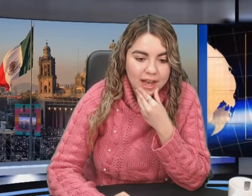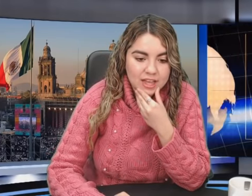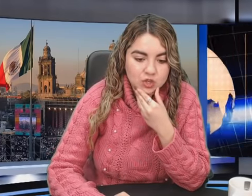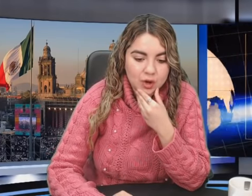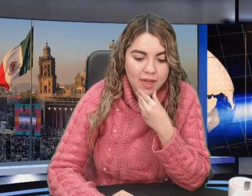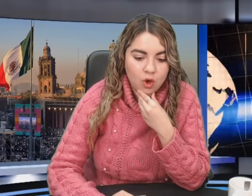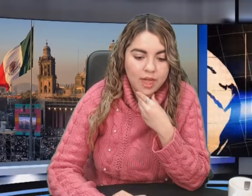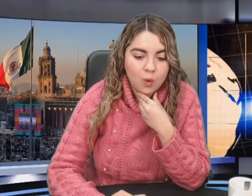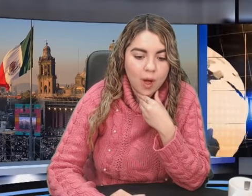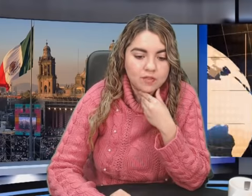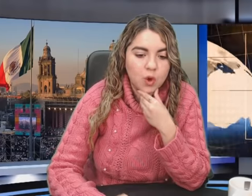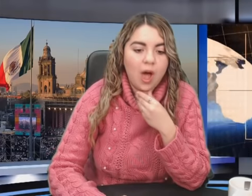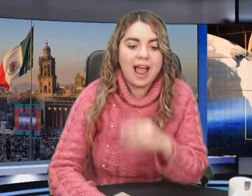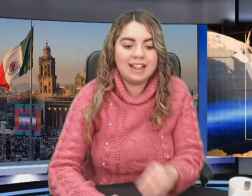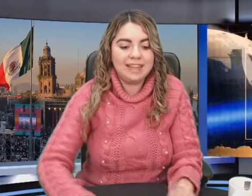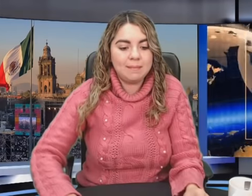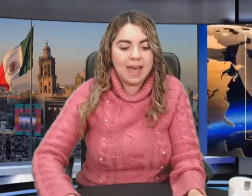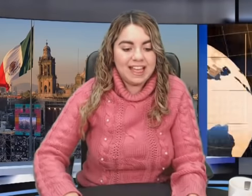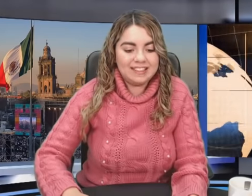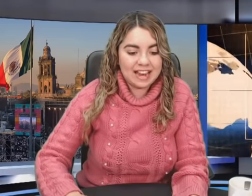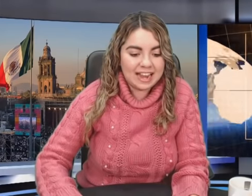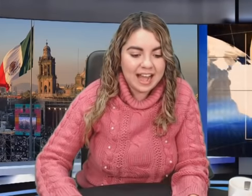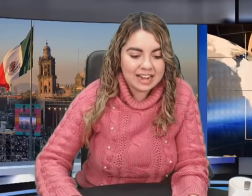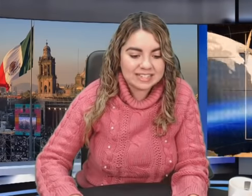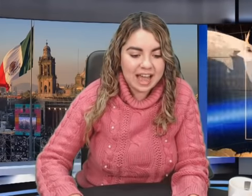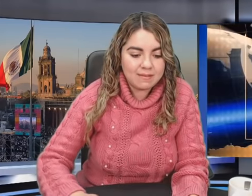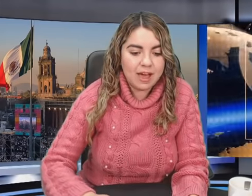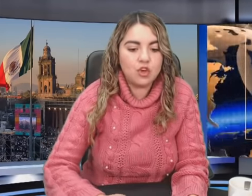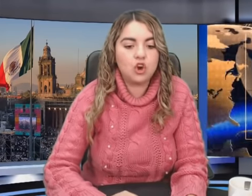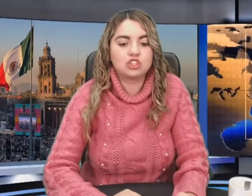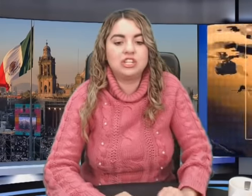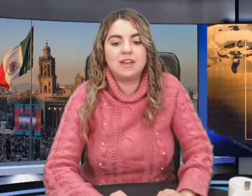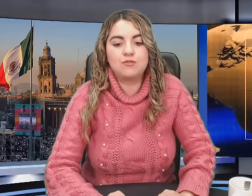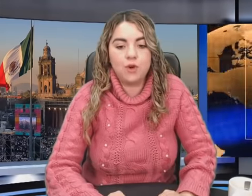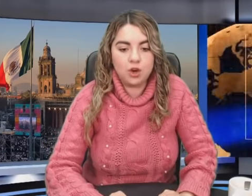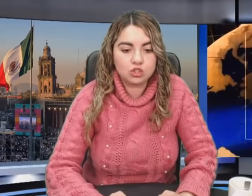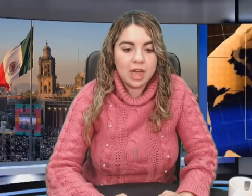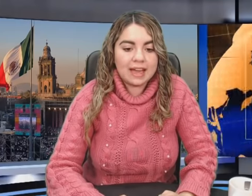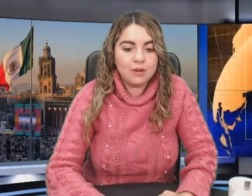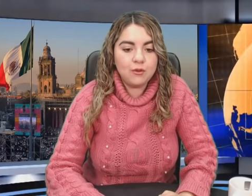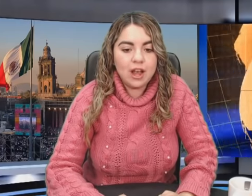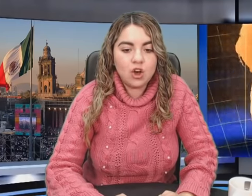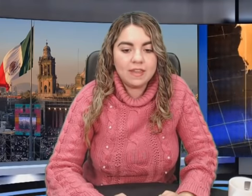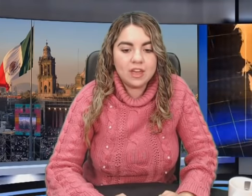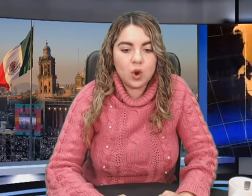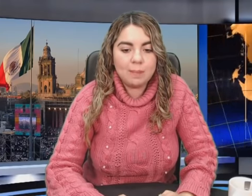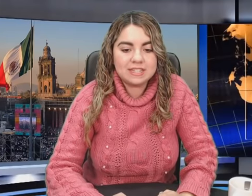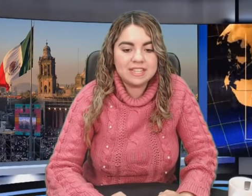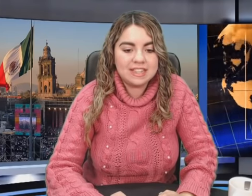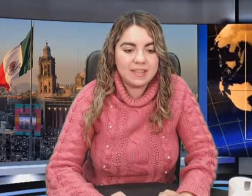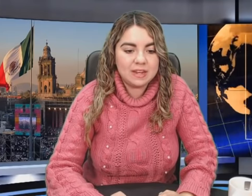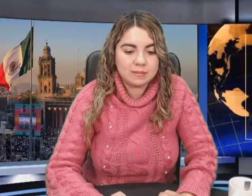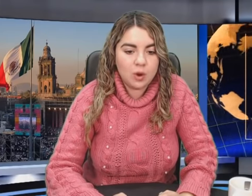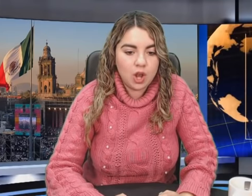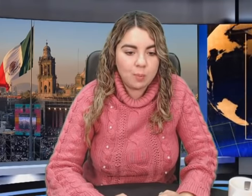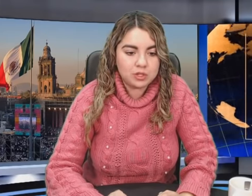lo relacionado en cuanto al tema del general Salvador Cienfuegos. ¿Qué fue lo que dijo el